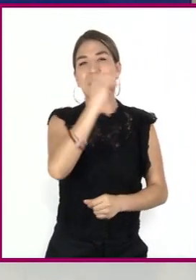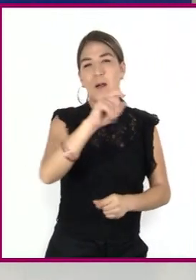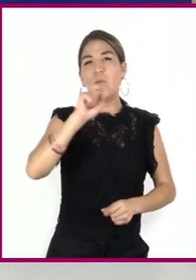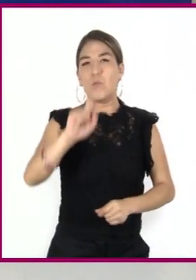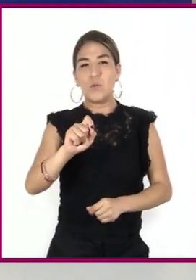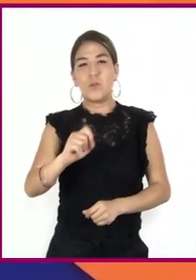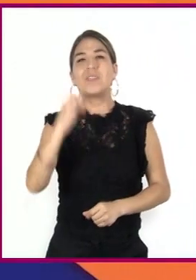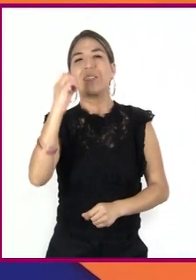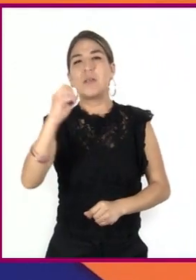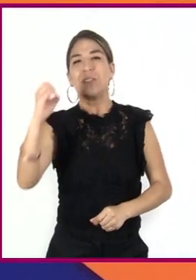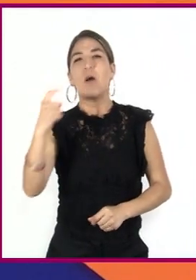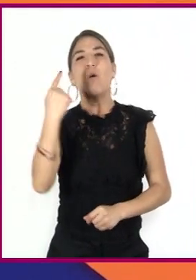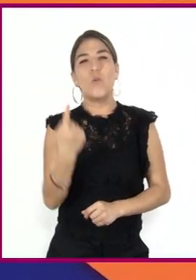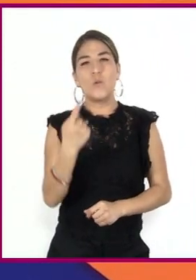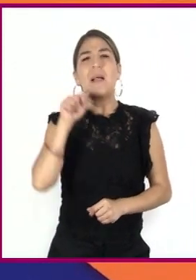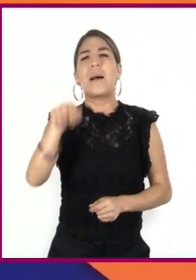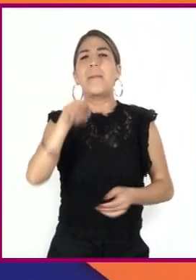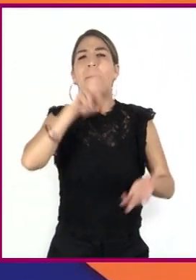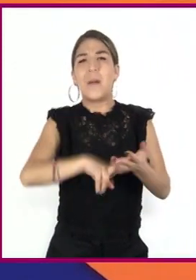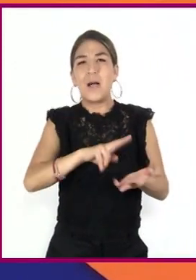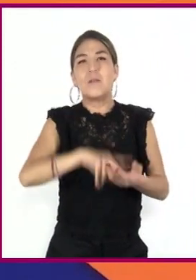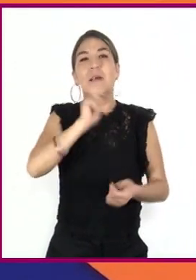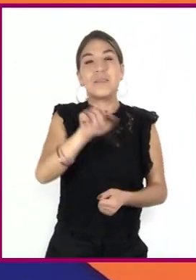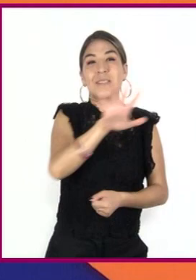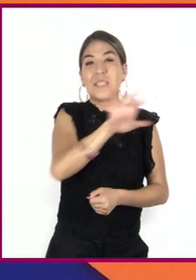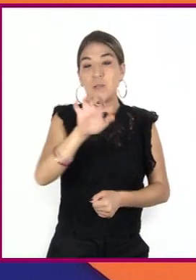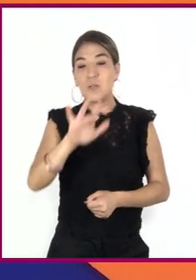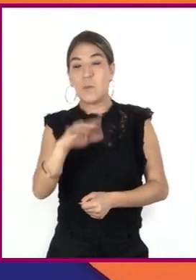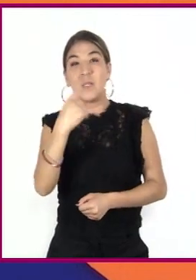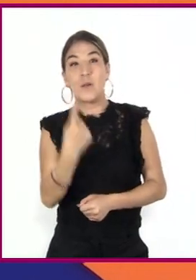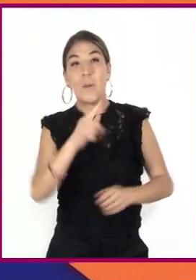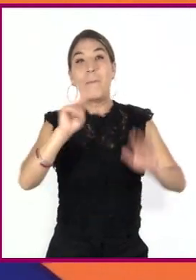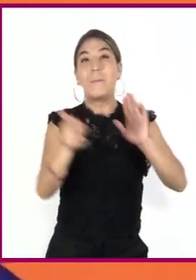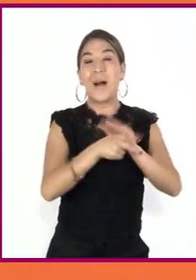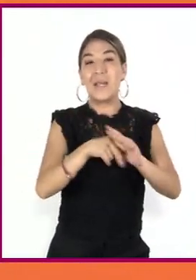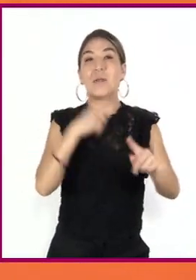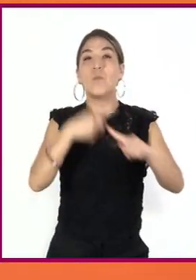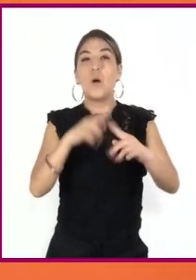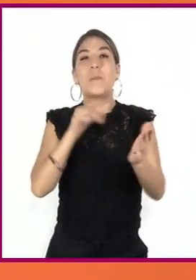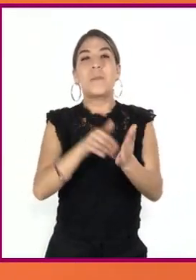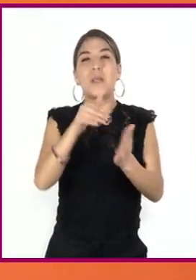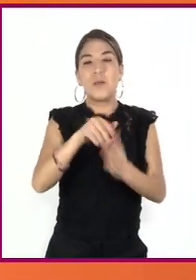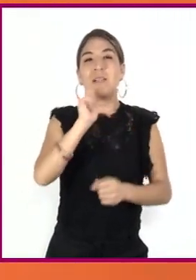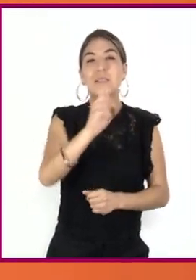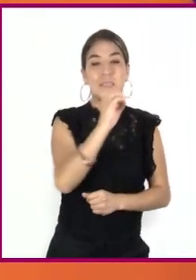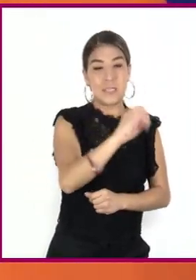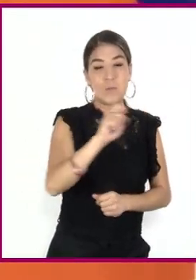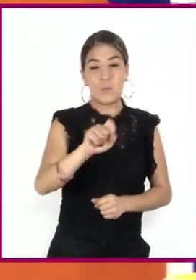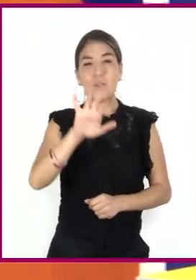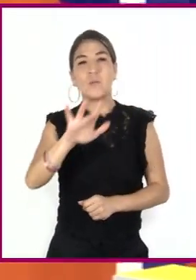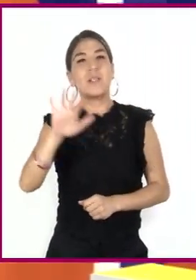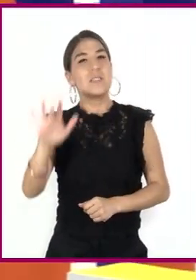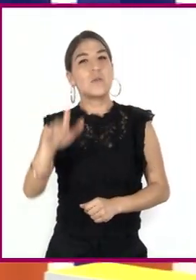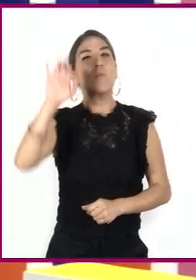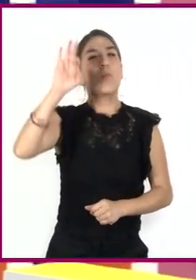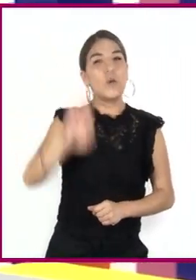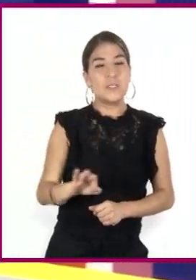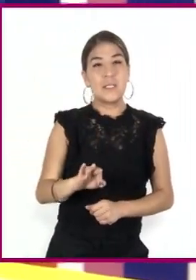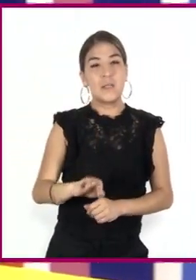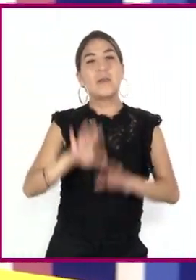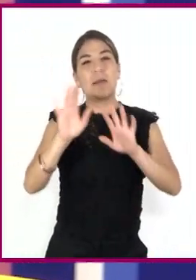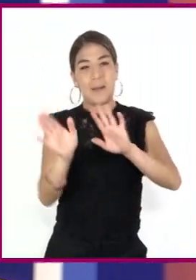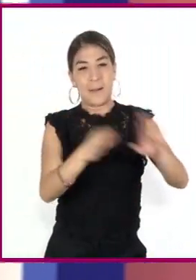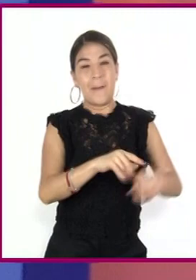0.001. El equivalente en porcentaje de 551 partes por millón es de 0.55% y